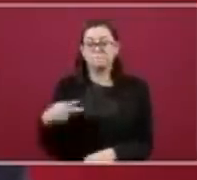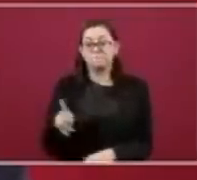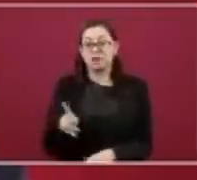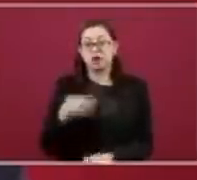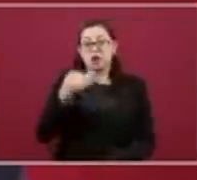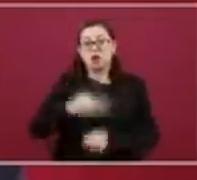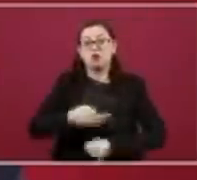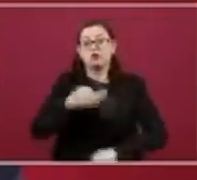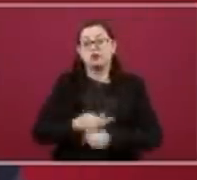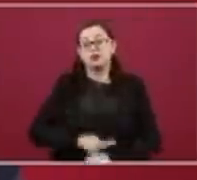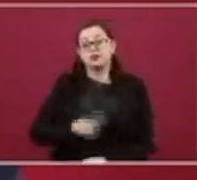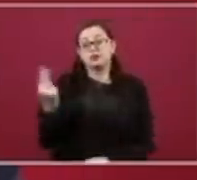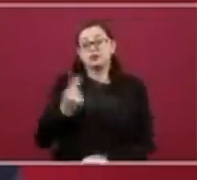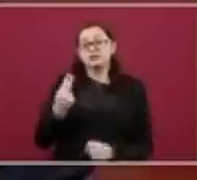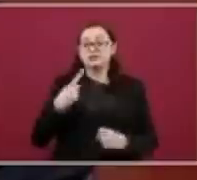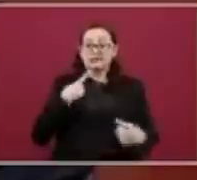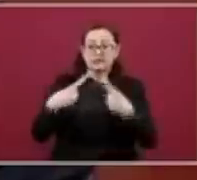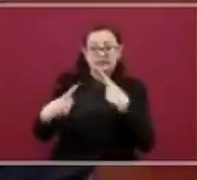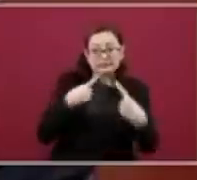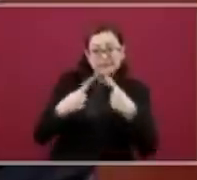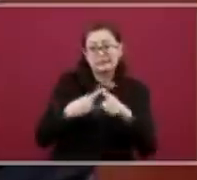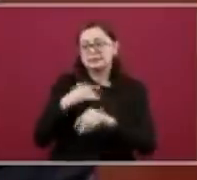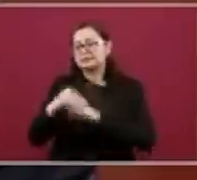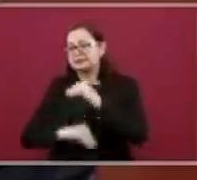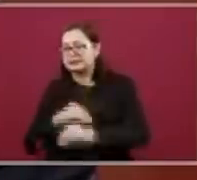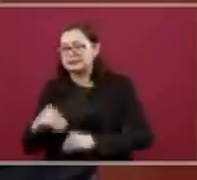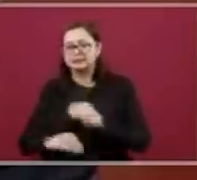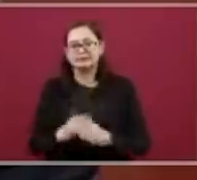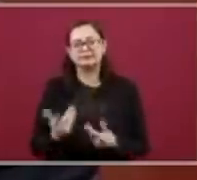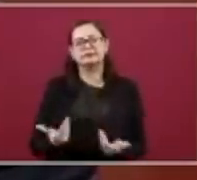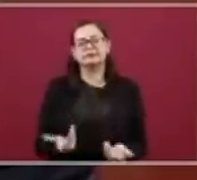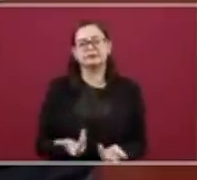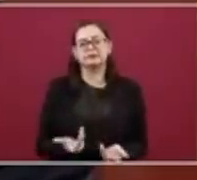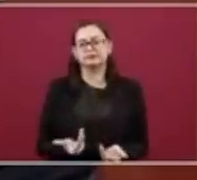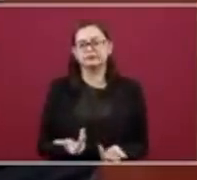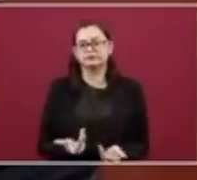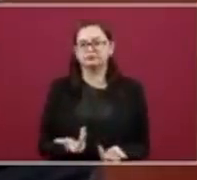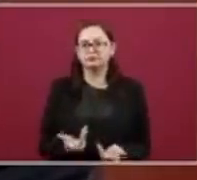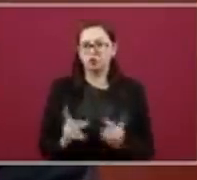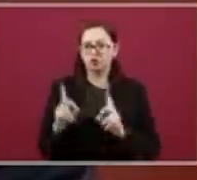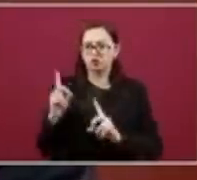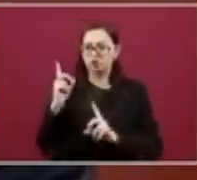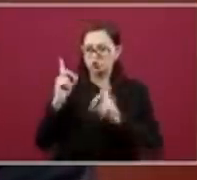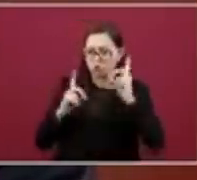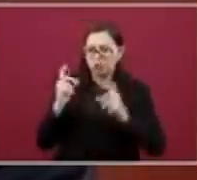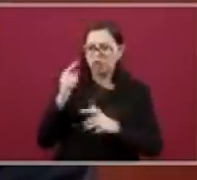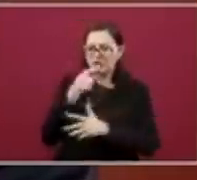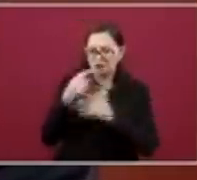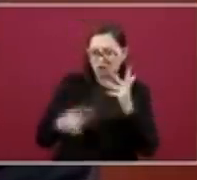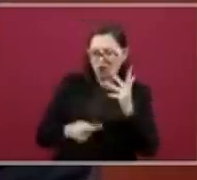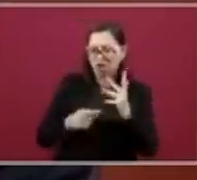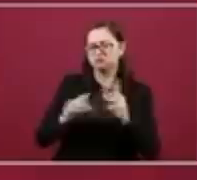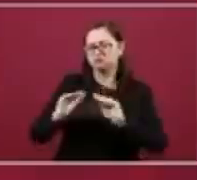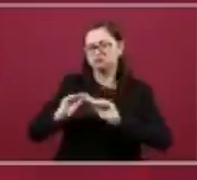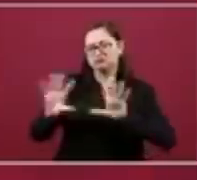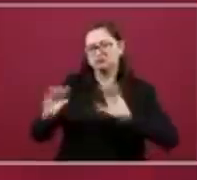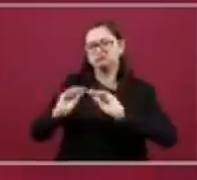dialogar y de debatir y de aclarar muchas cosas.